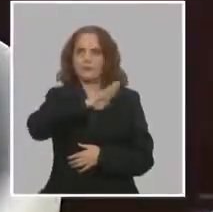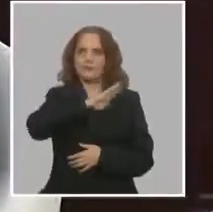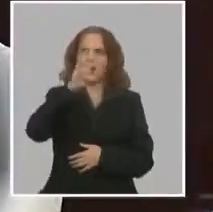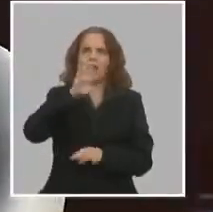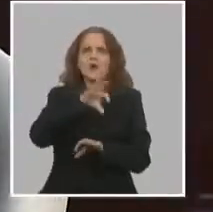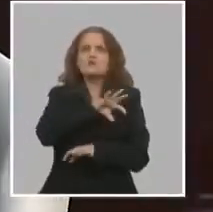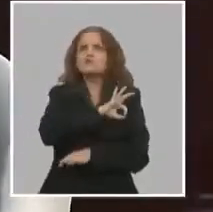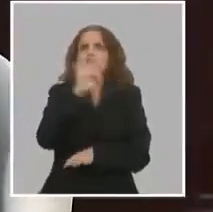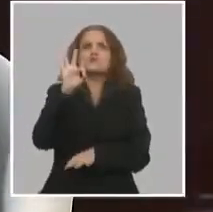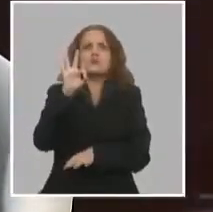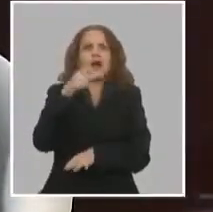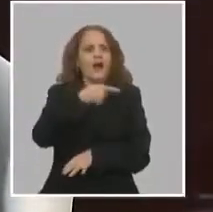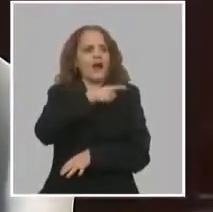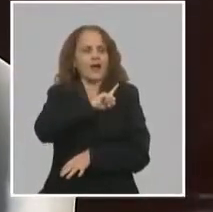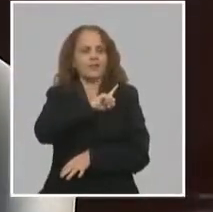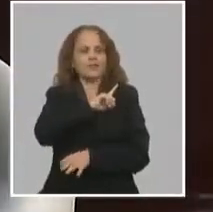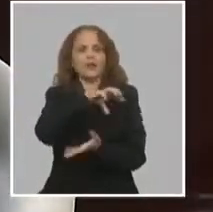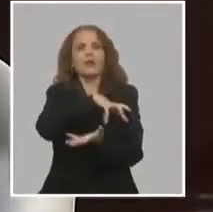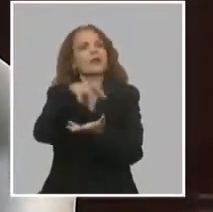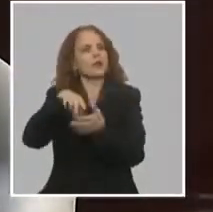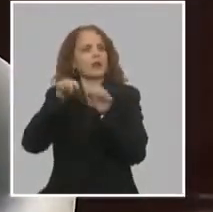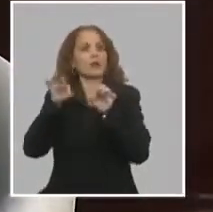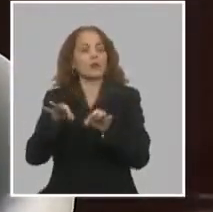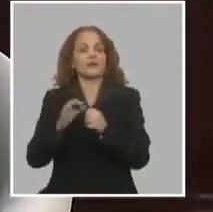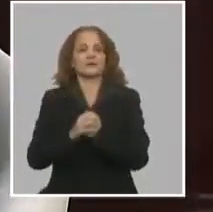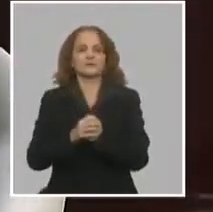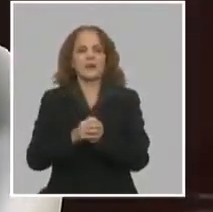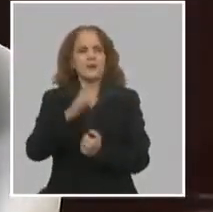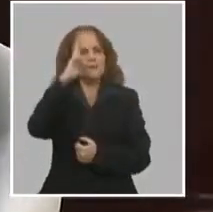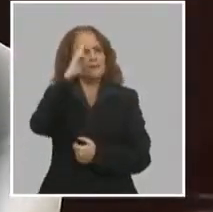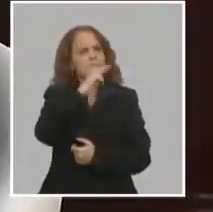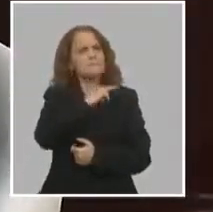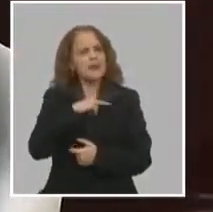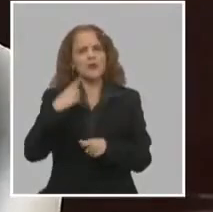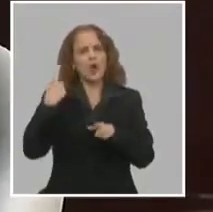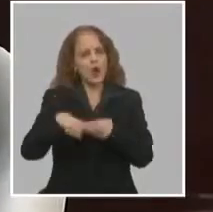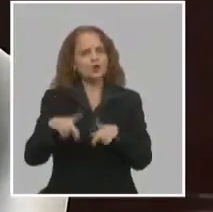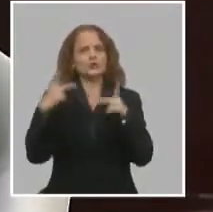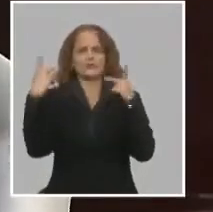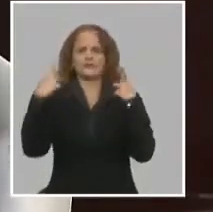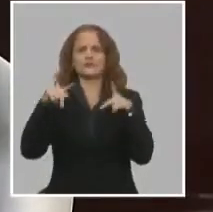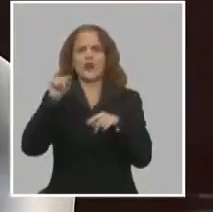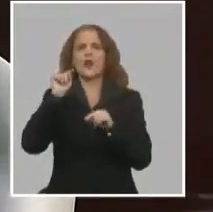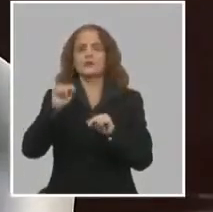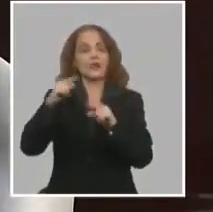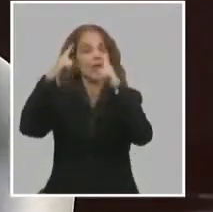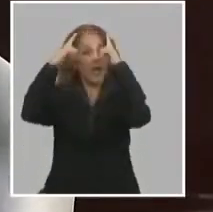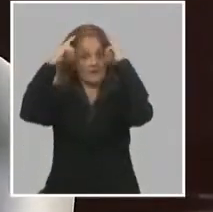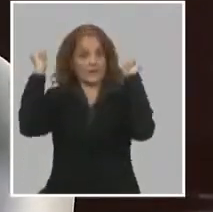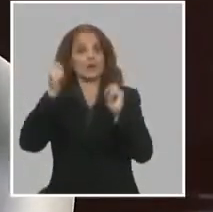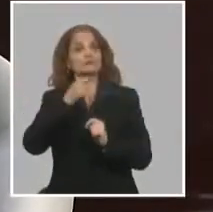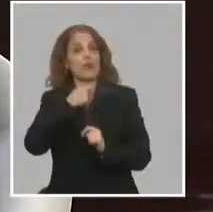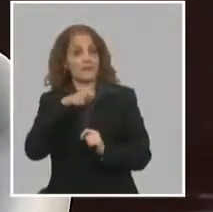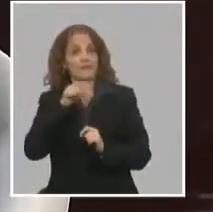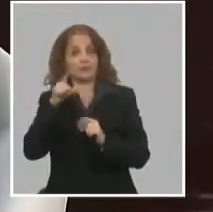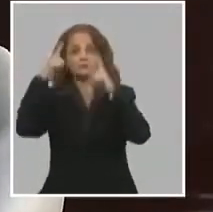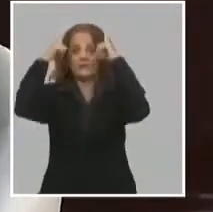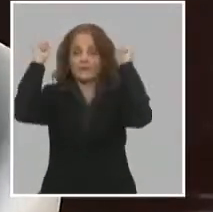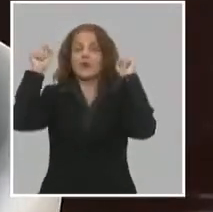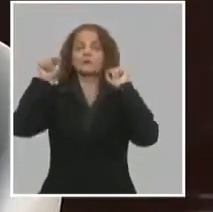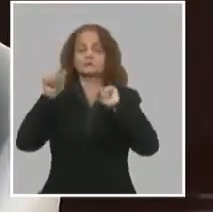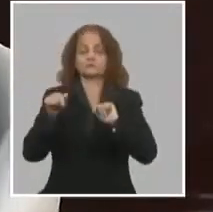y han dejado su mensaje. Y lo han hecho no solo los médicos, también otros profesionales de la salud. Los enfermeros han sido